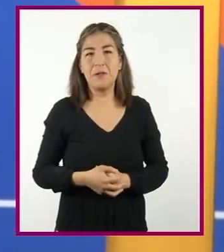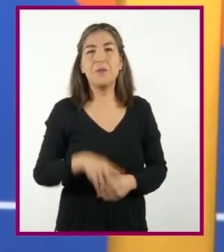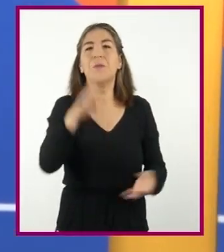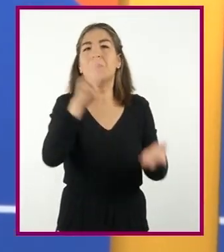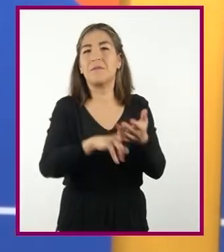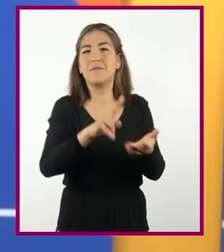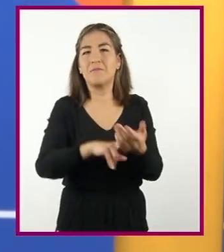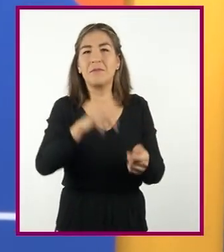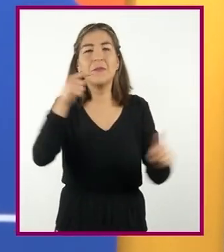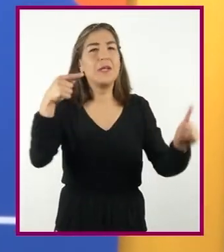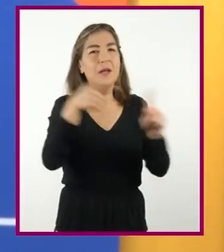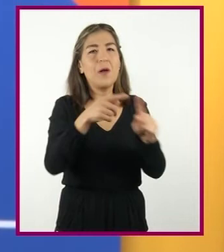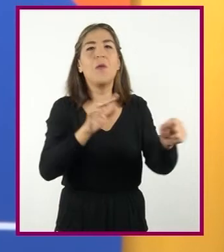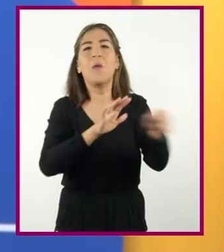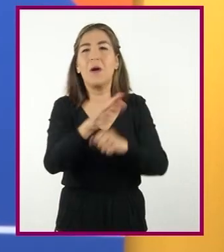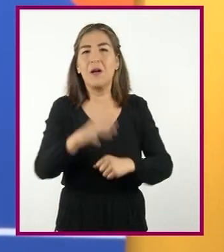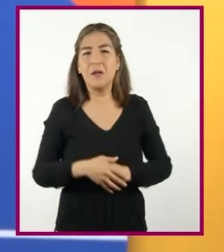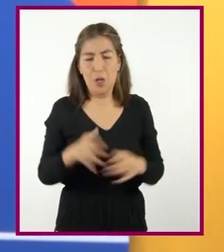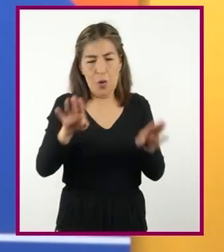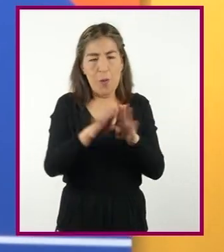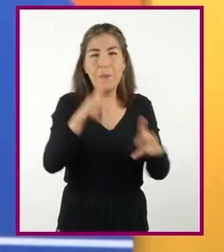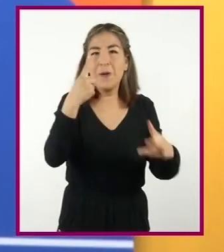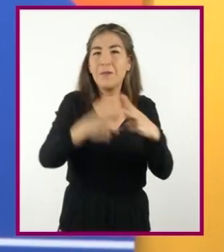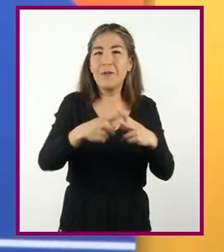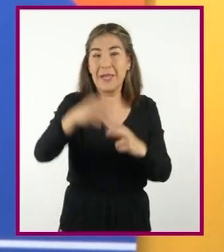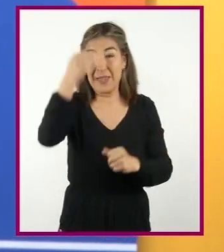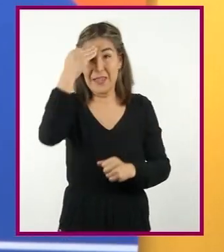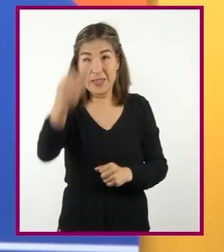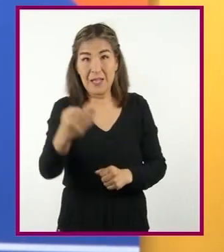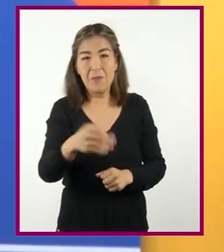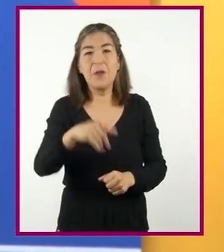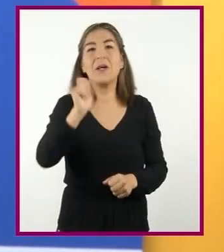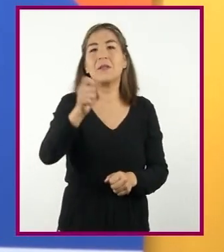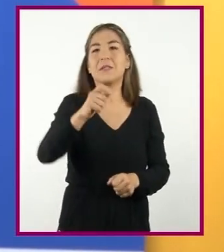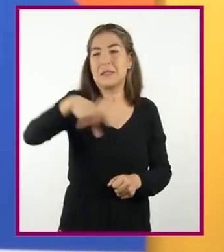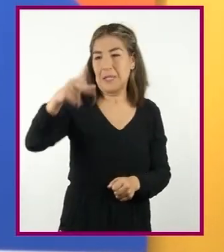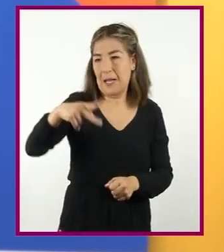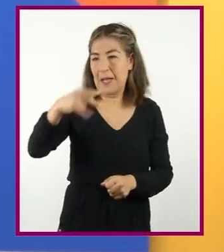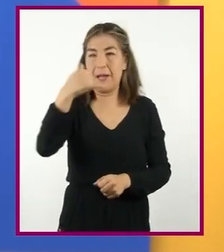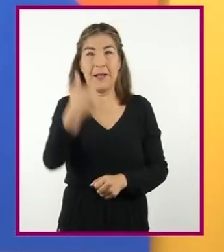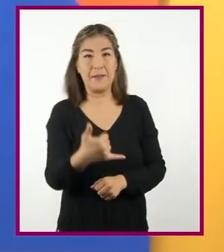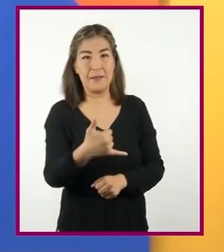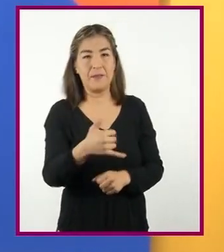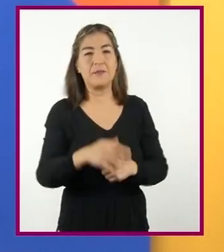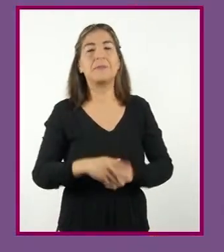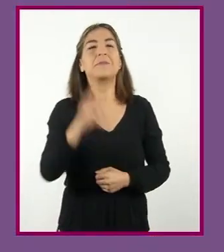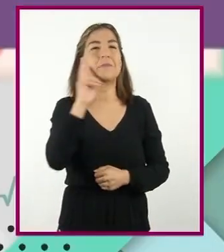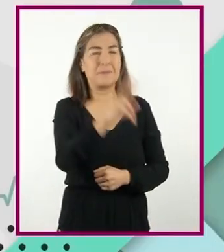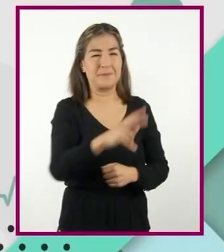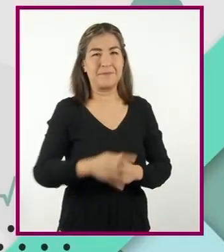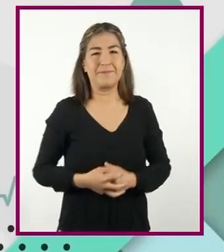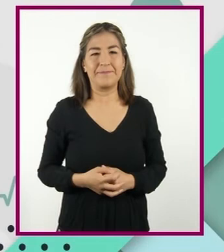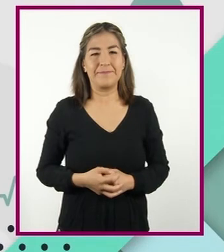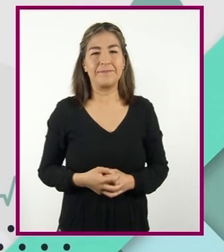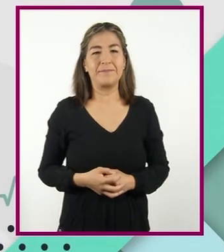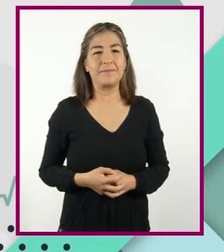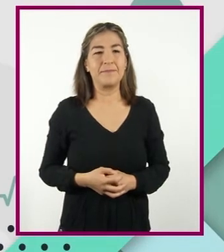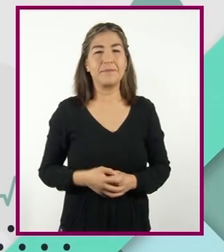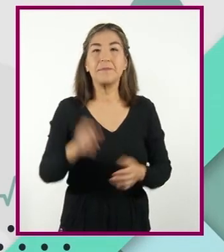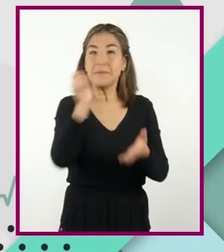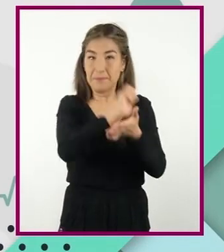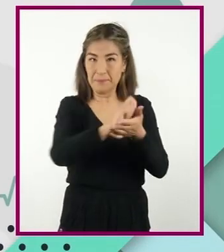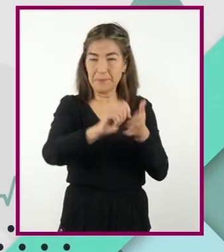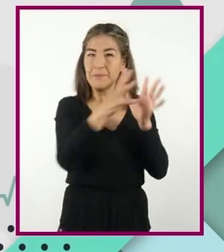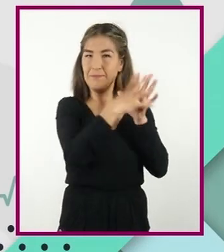proporcionalidad? ¿Cómo podemos calcular el tiempo cuando conocemos K y Y? Continuemos.